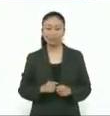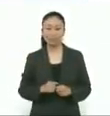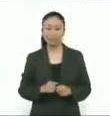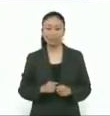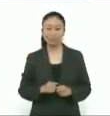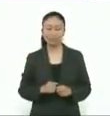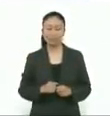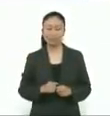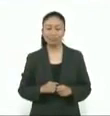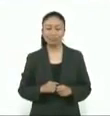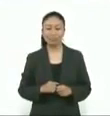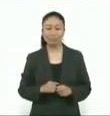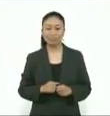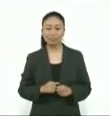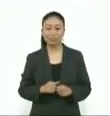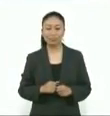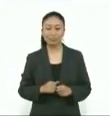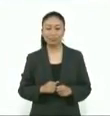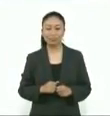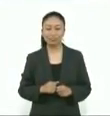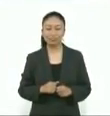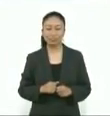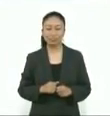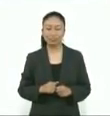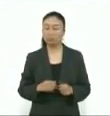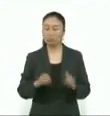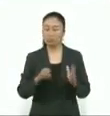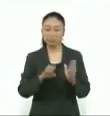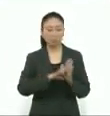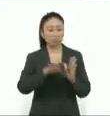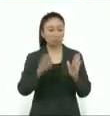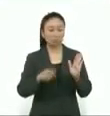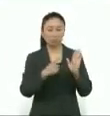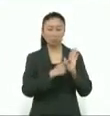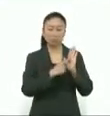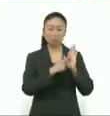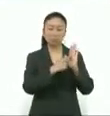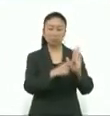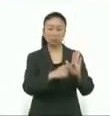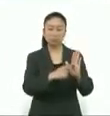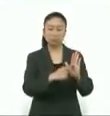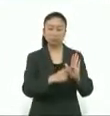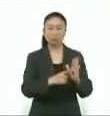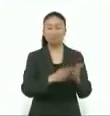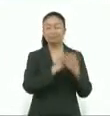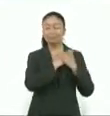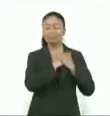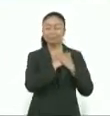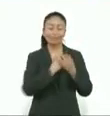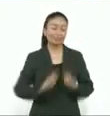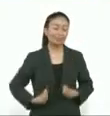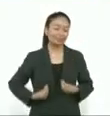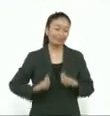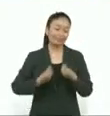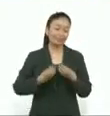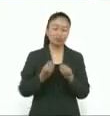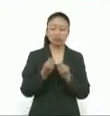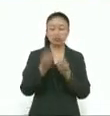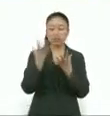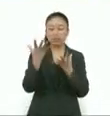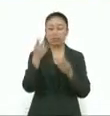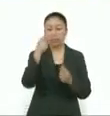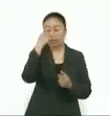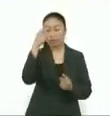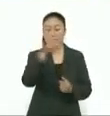dejar el contagio, el ejemplo, la vida y el amor para que todas las mujeres